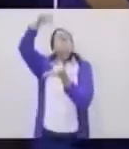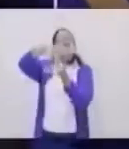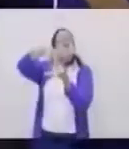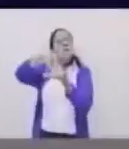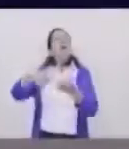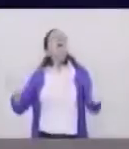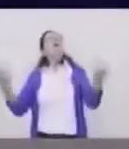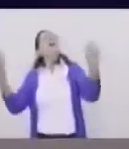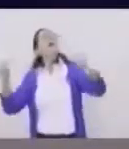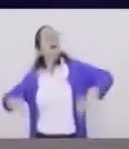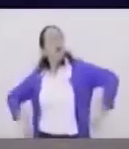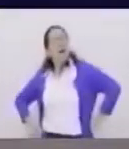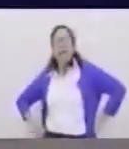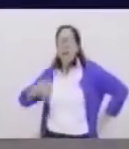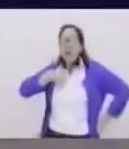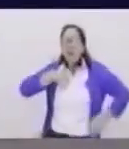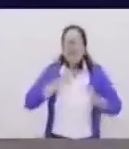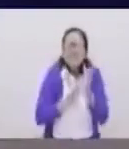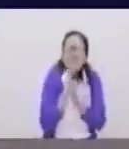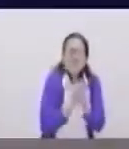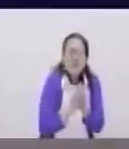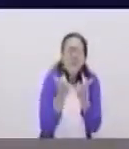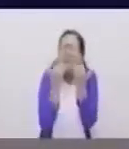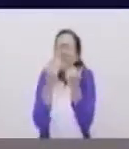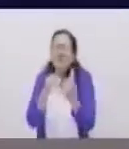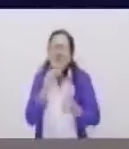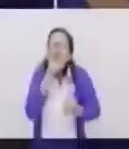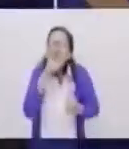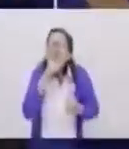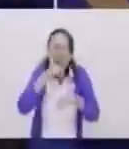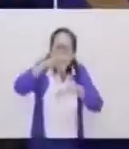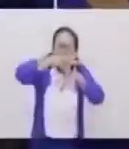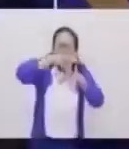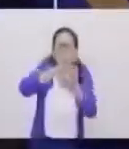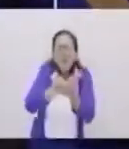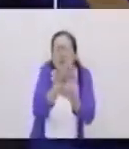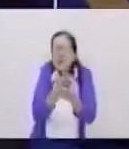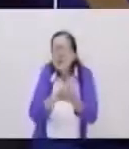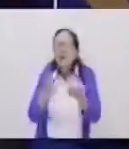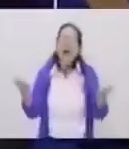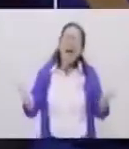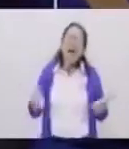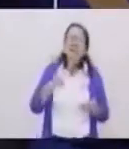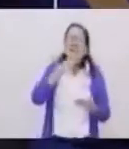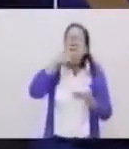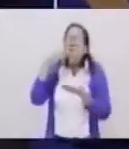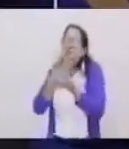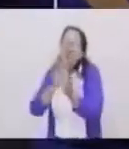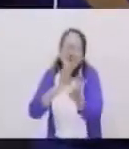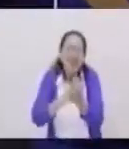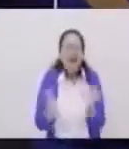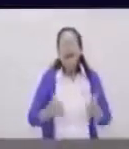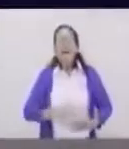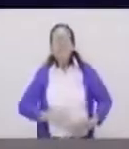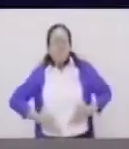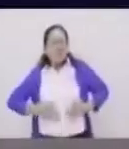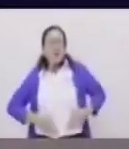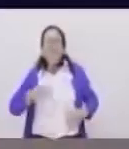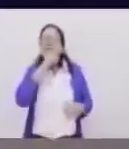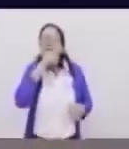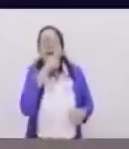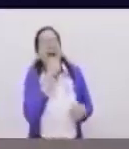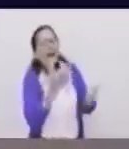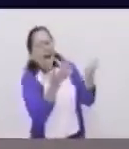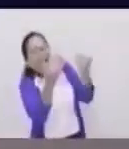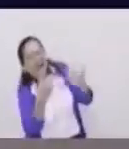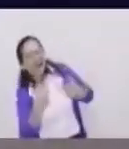puente. ¡Ay, hoy sí voy a comer cabrita asada, cabrita adobada! ¡Ay, tenía mucha hambre! ¡Qué bueno